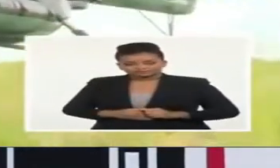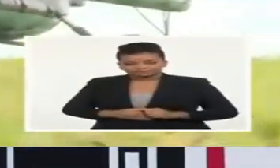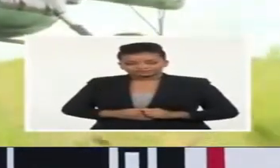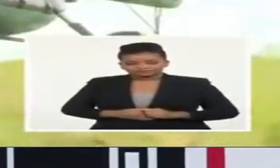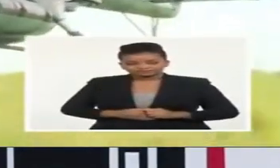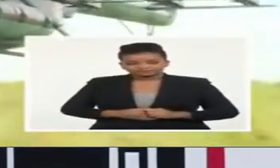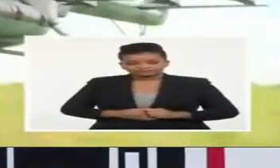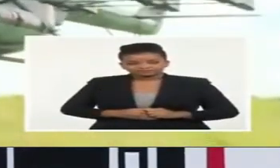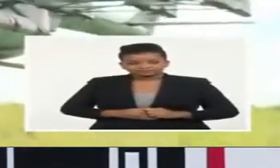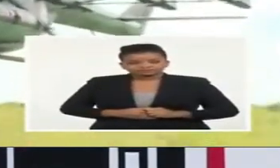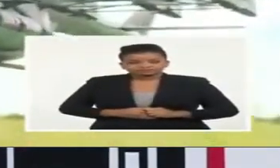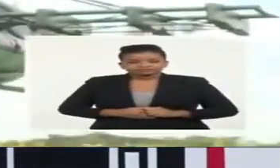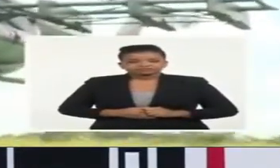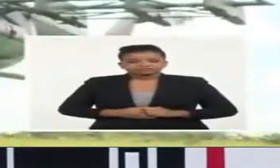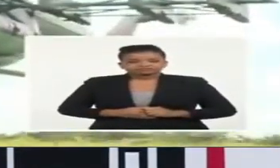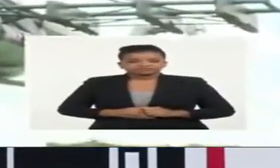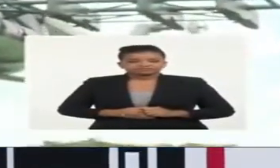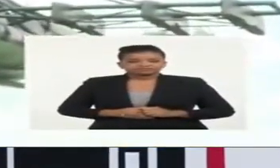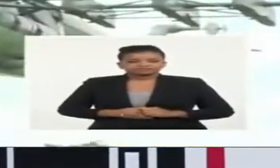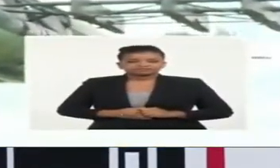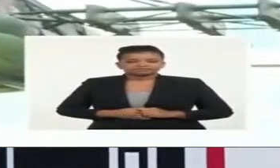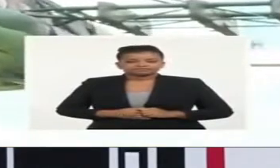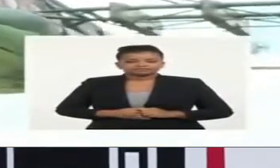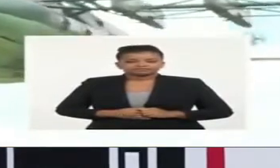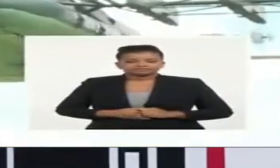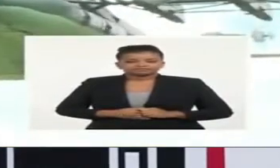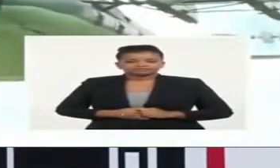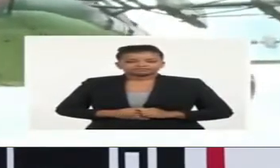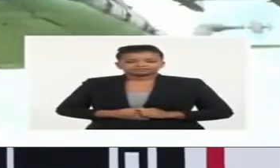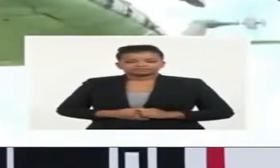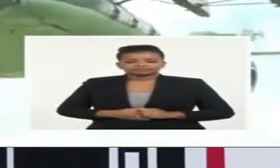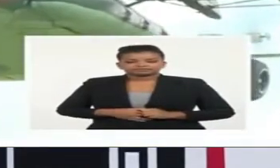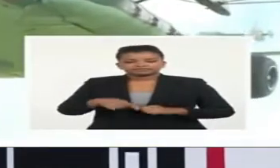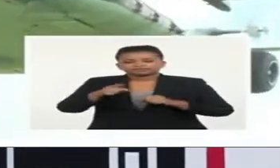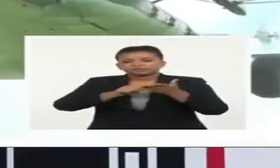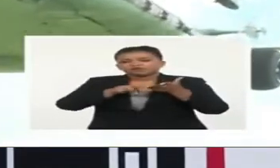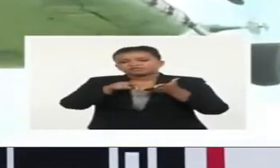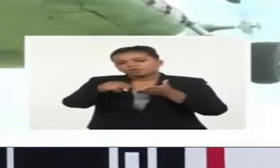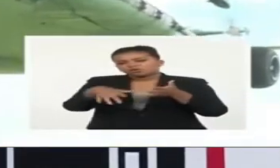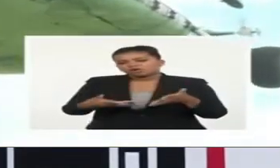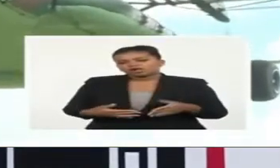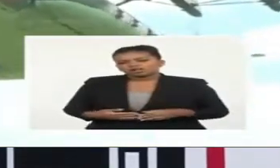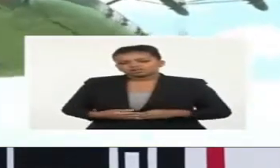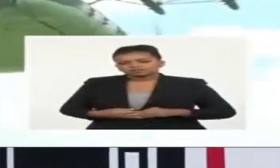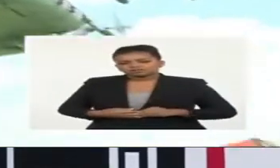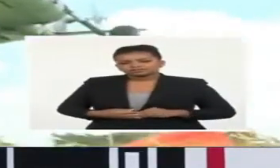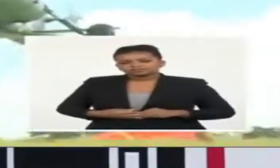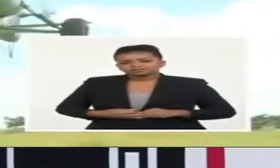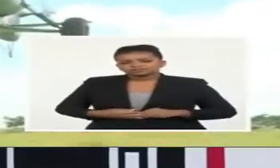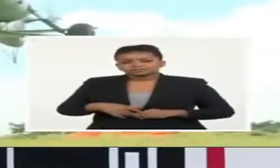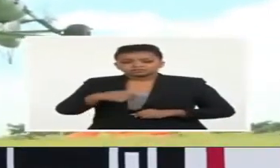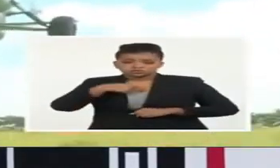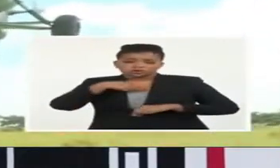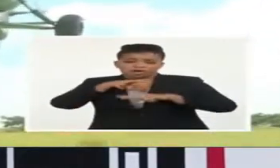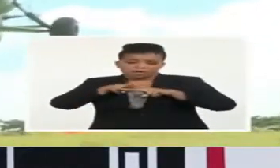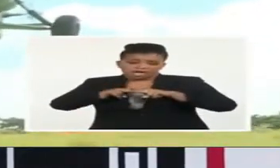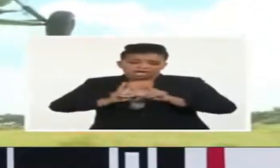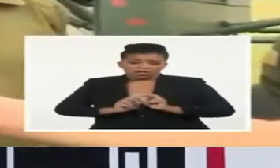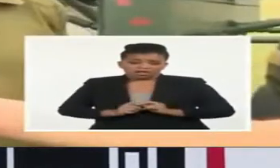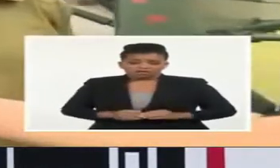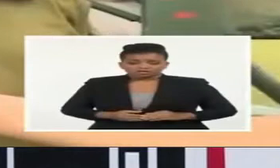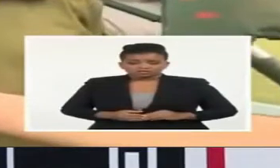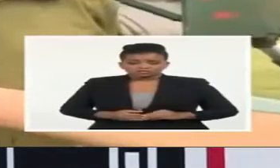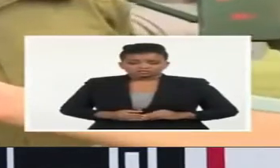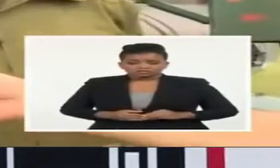espuma. Entonces, Coupé, esa responsabilidad es tuya, porque tú eres el responsable de tener